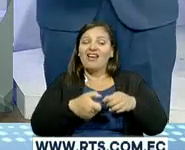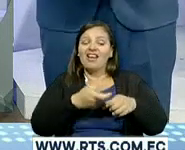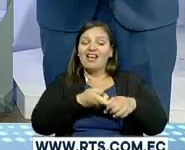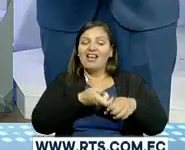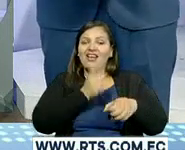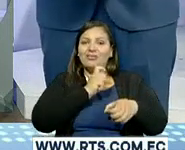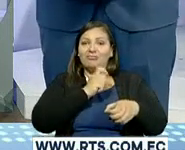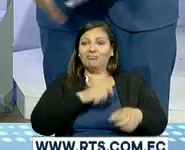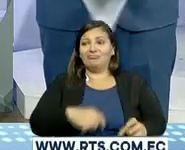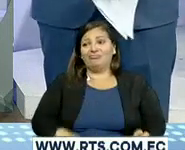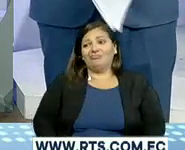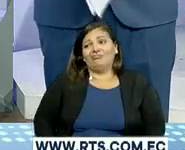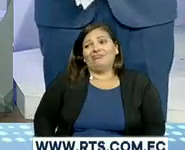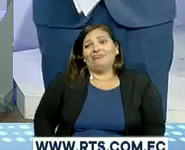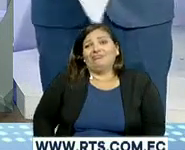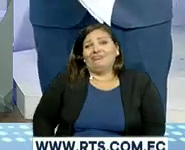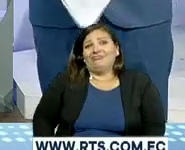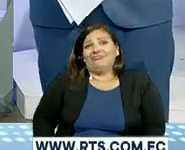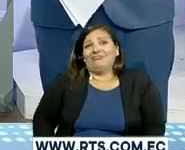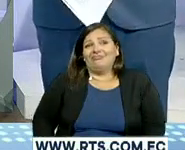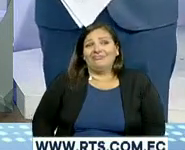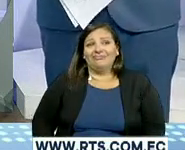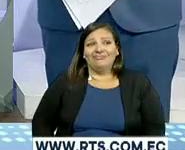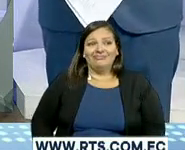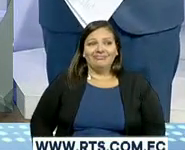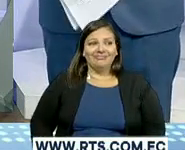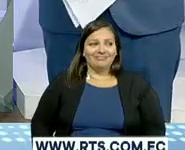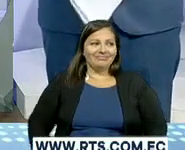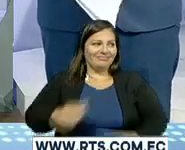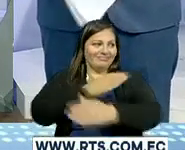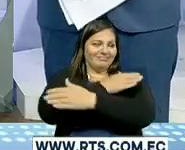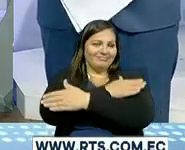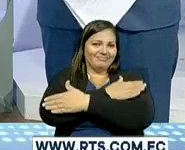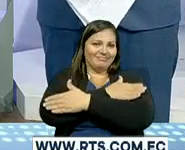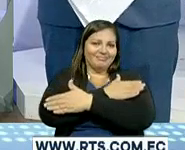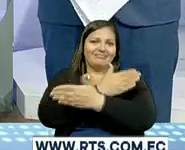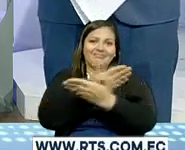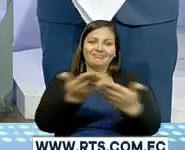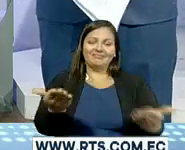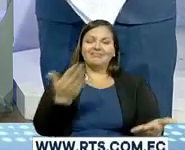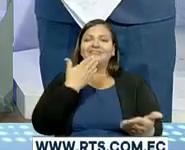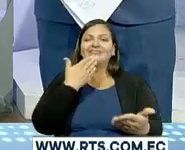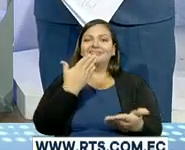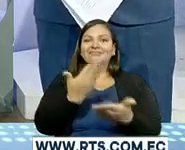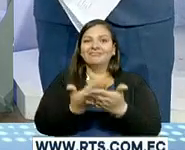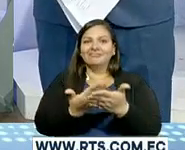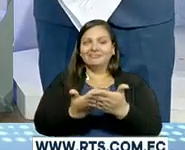manos de Roselena qué resulta. Te mando un abrazo y en cualquier momento vamos a estar contigo para ampliar cualquier información que nos tengas en